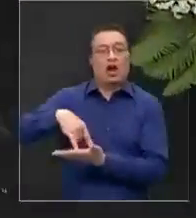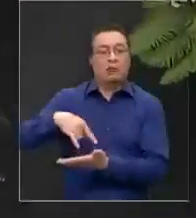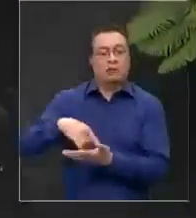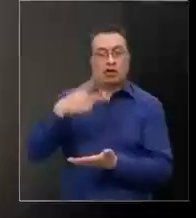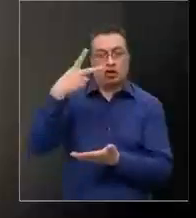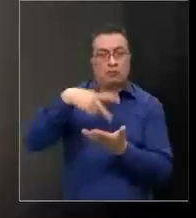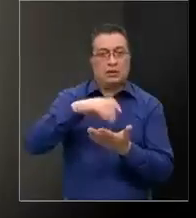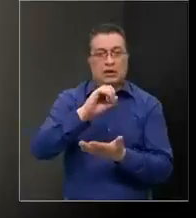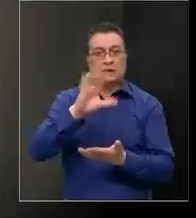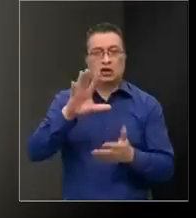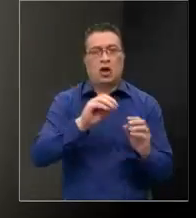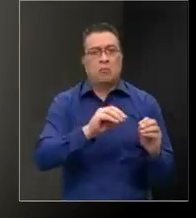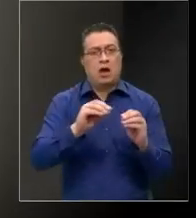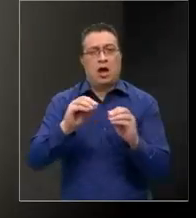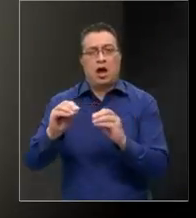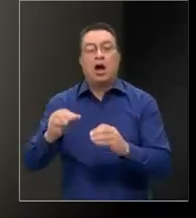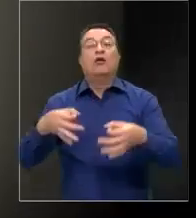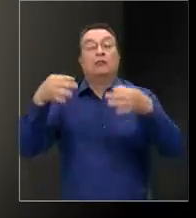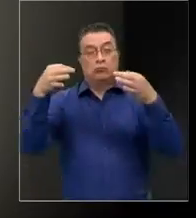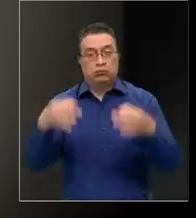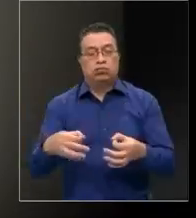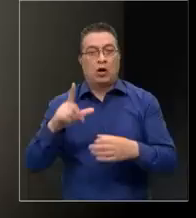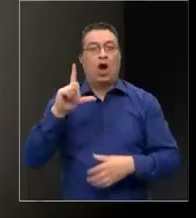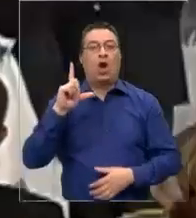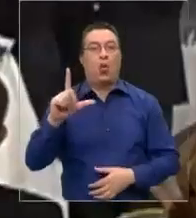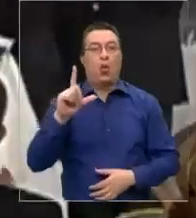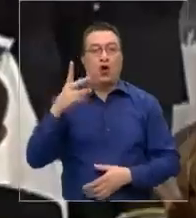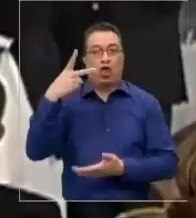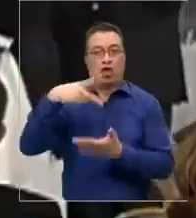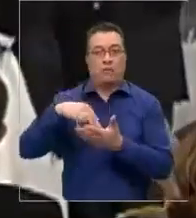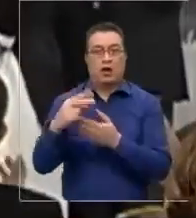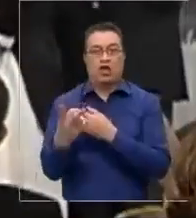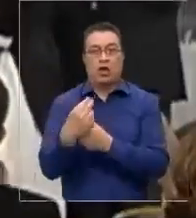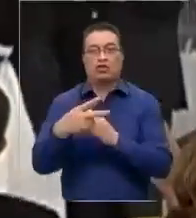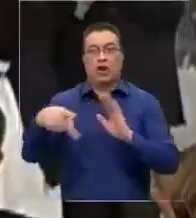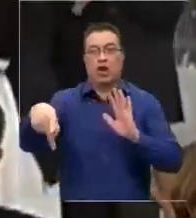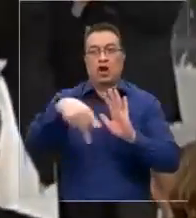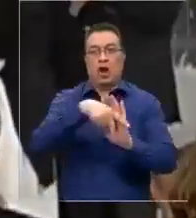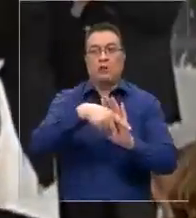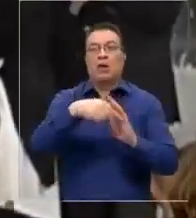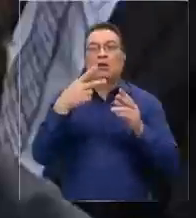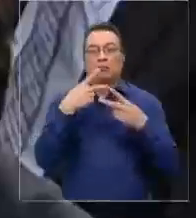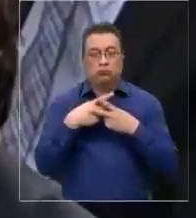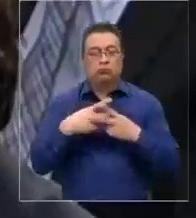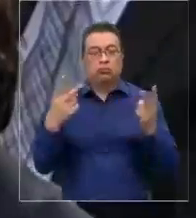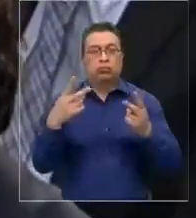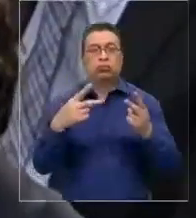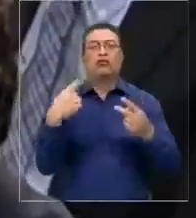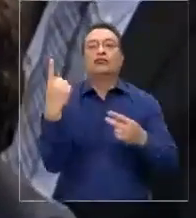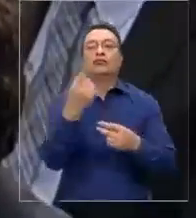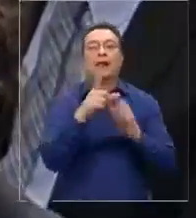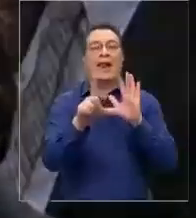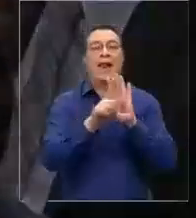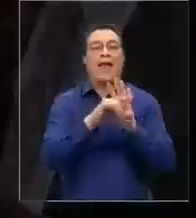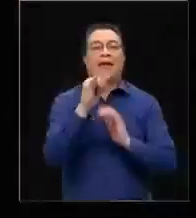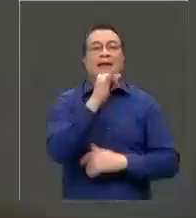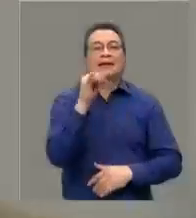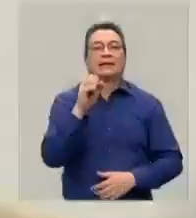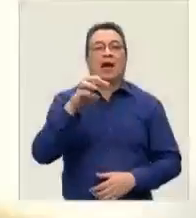año 2005. Finalmente se oficializó en julio del 2012. La normativa se conoció popularmente como Ley